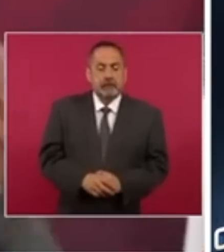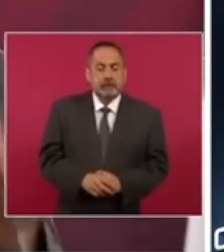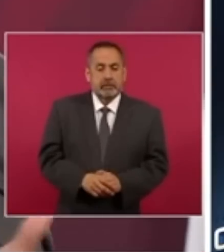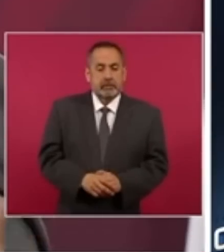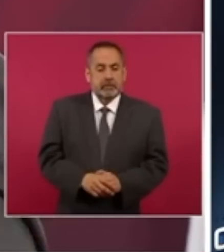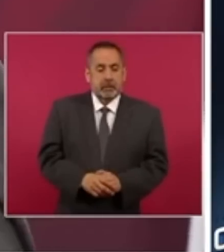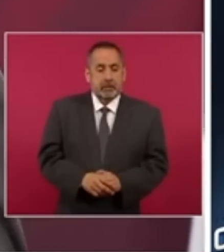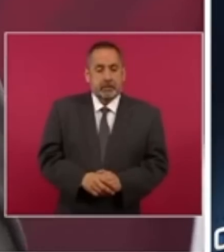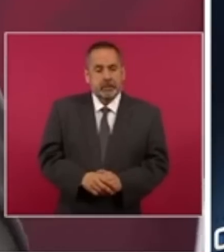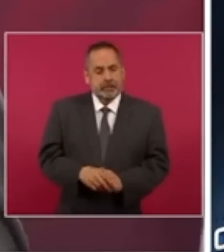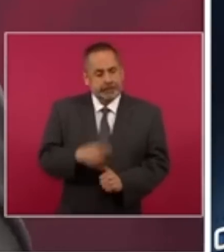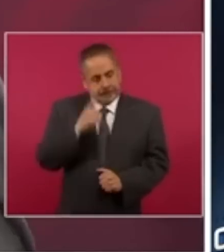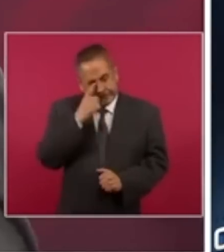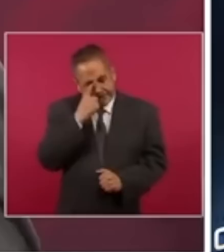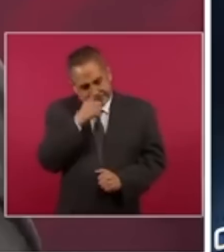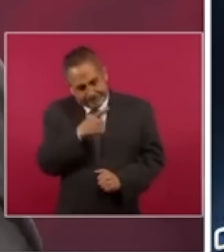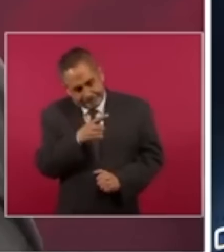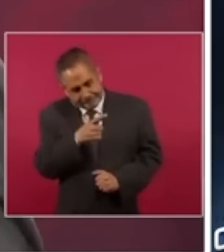notorio